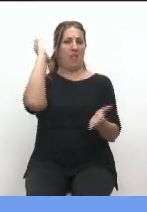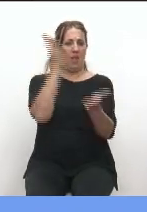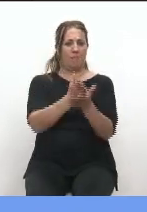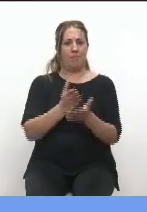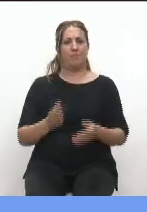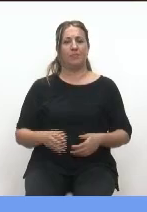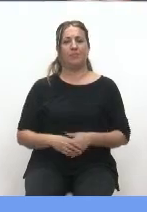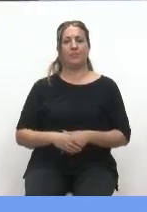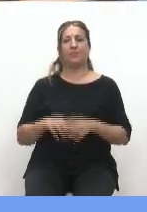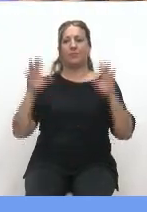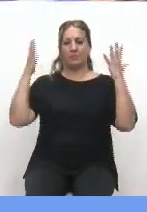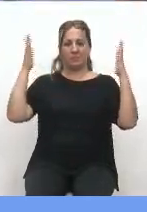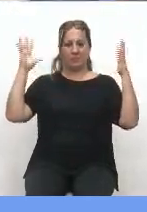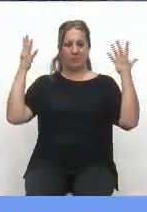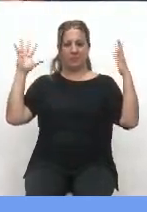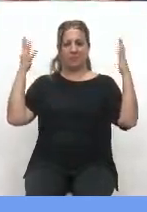demanden.